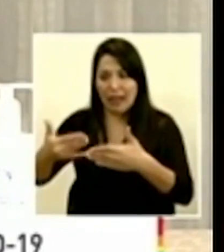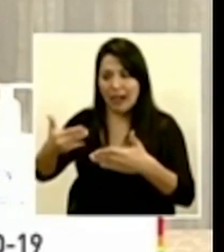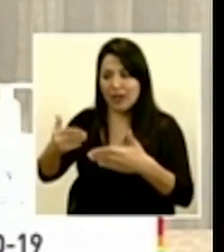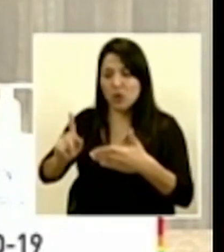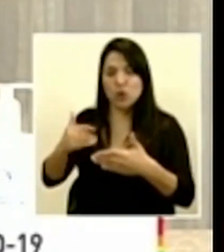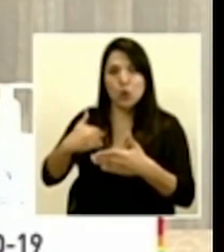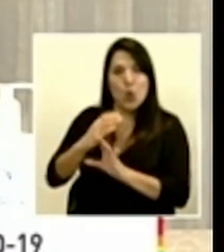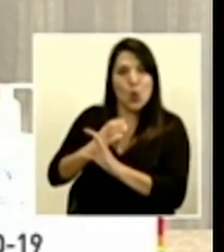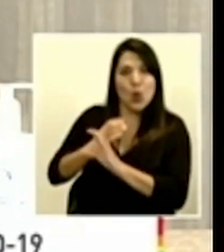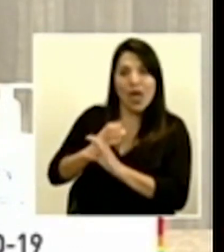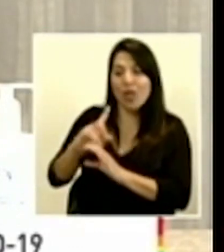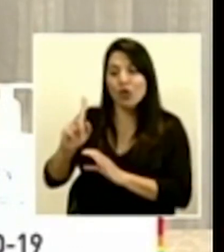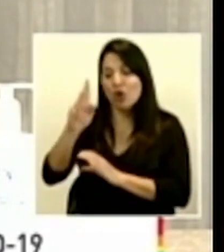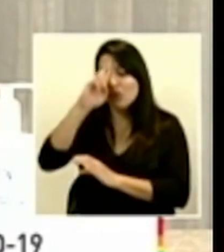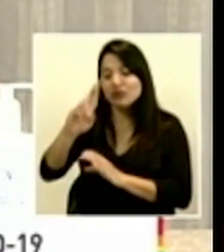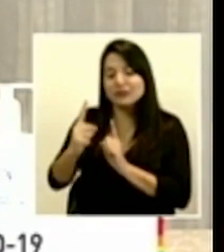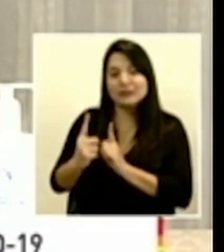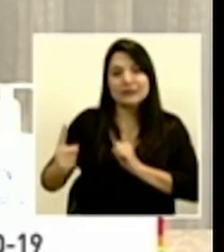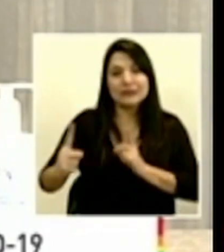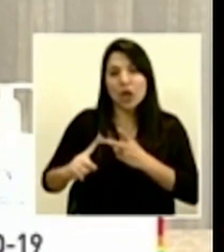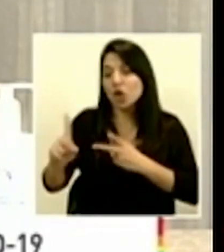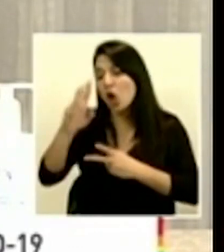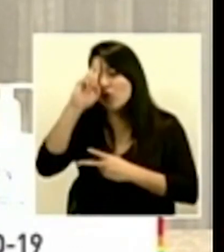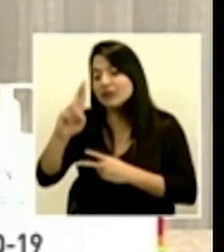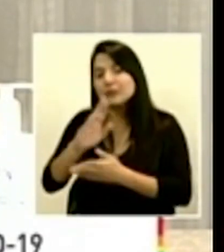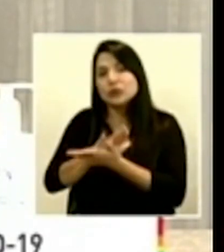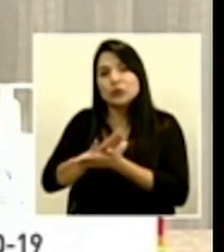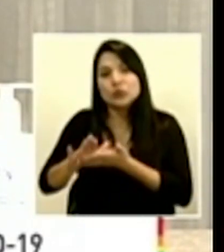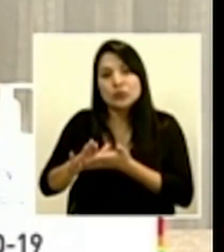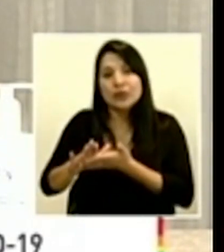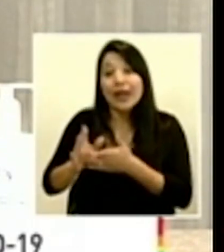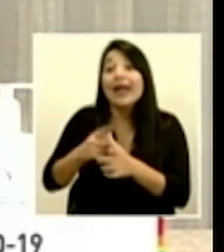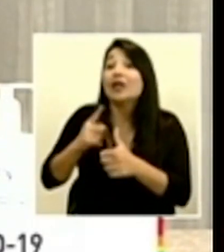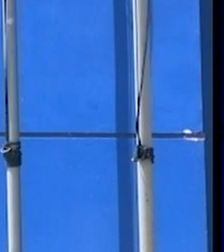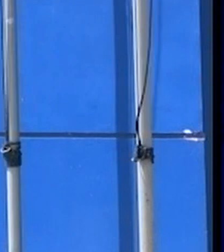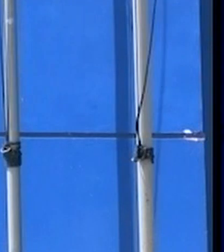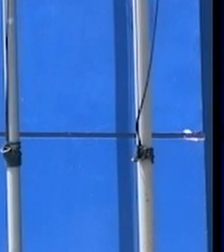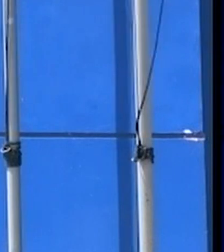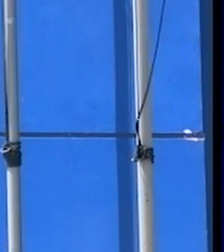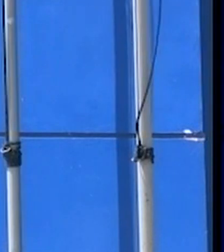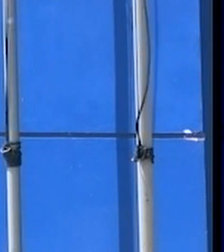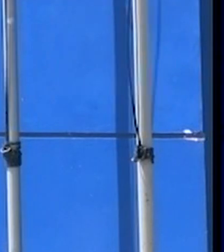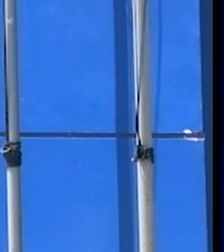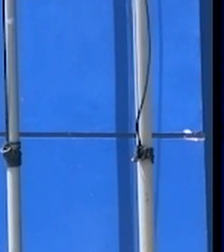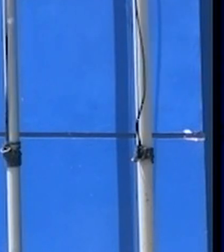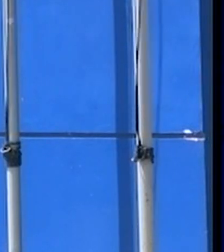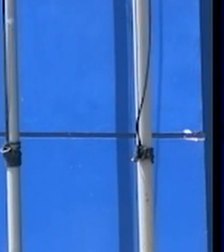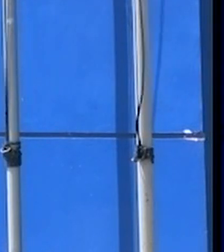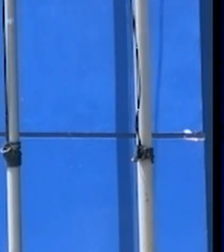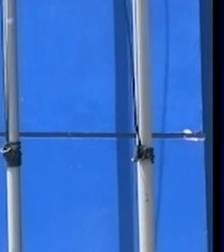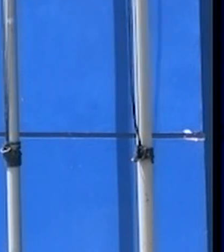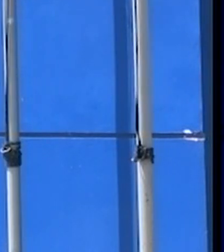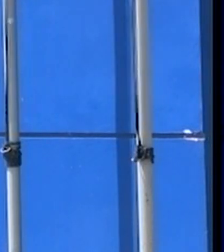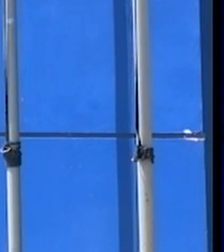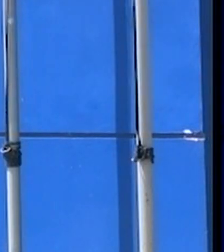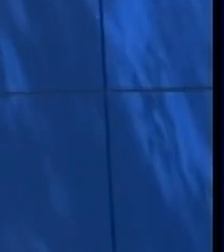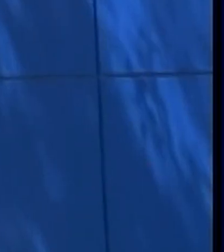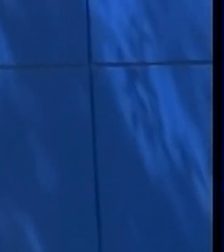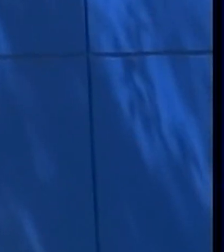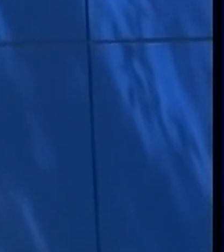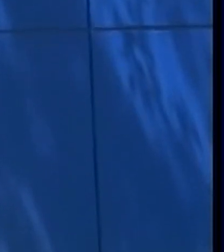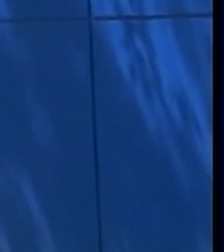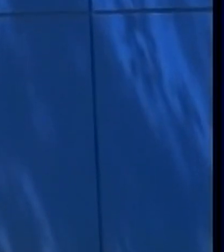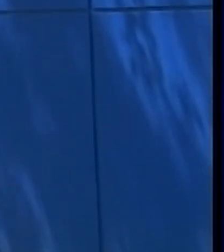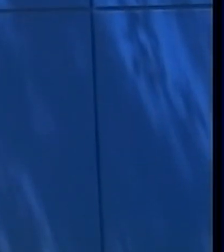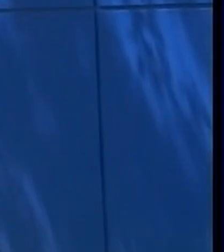de distanciamiento físico, social o de higiene, pueden haber muchas transmisiones. Por el momento, en 13 cantones no se ha